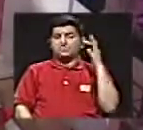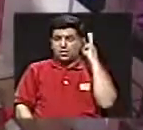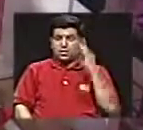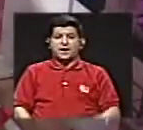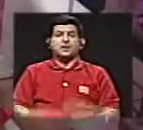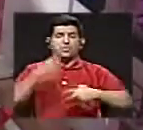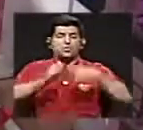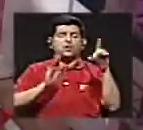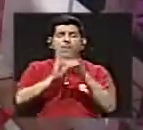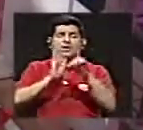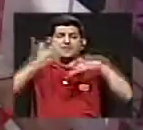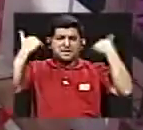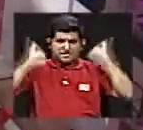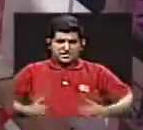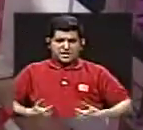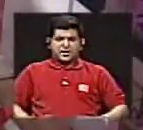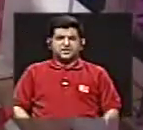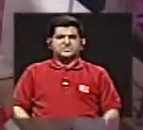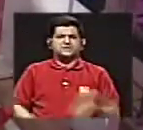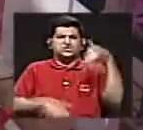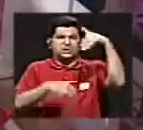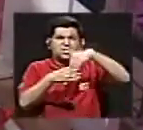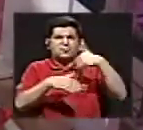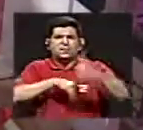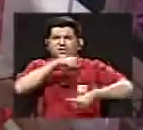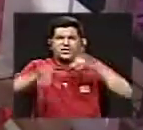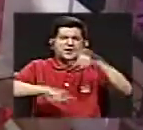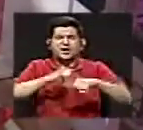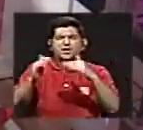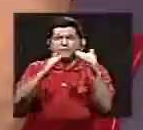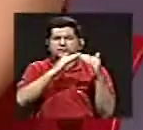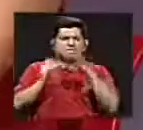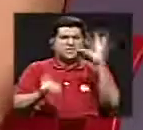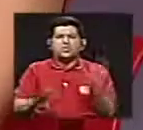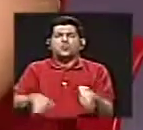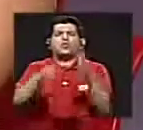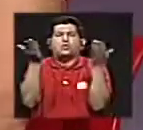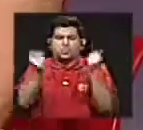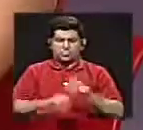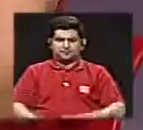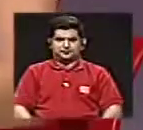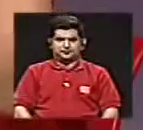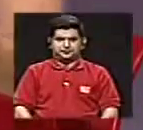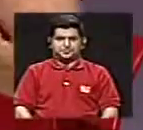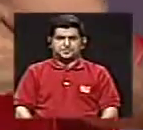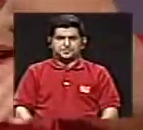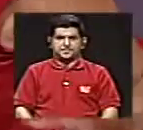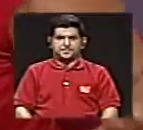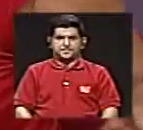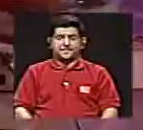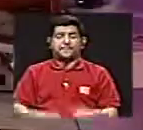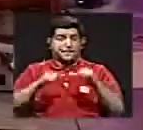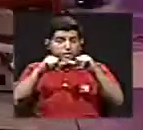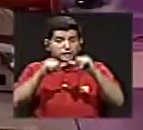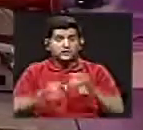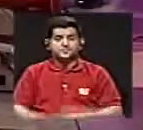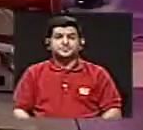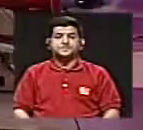problema de derechos humanos. ¿Cómo se pueden involucrar en la lucha del pueblo caribeño? Sí. Sigan, continúen.